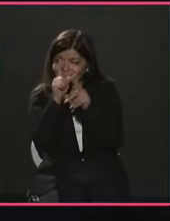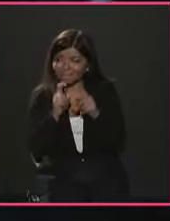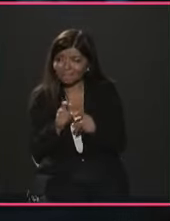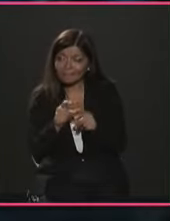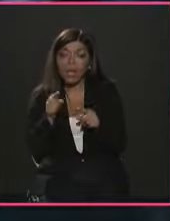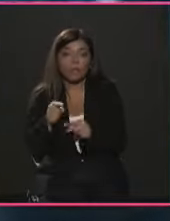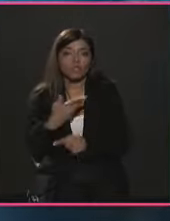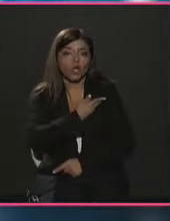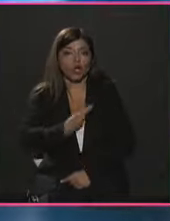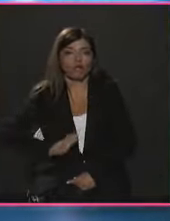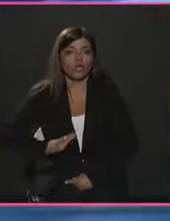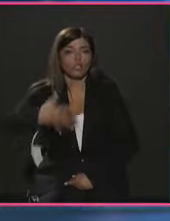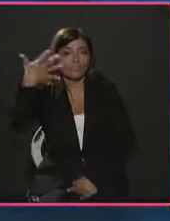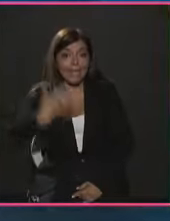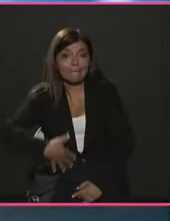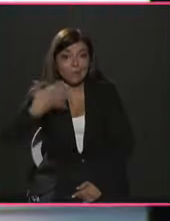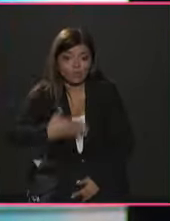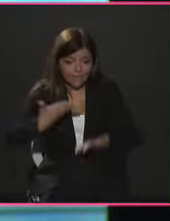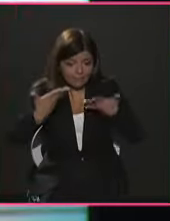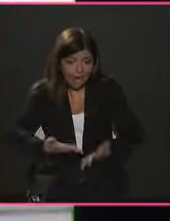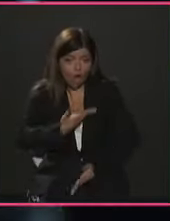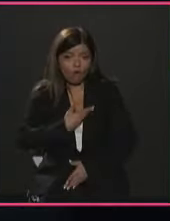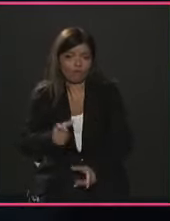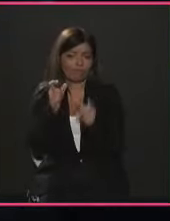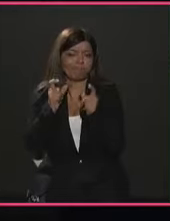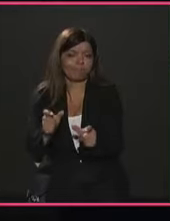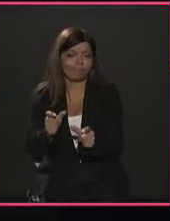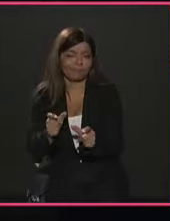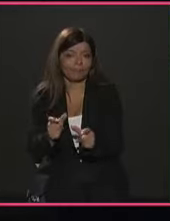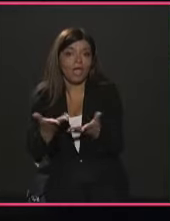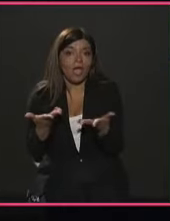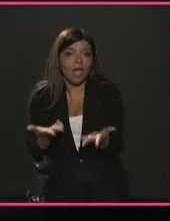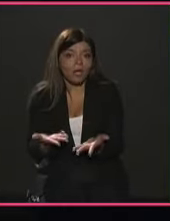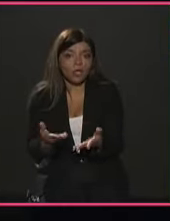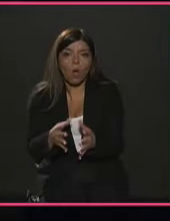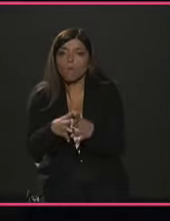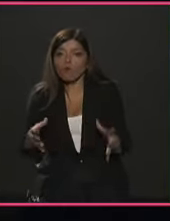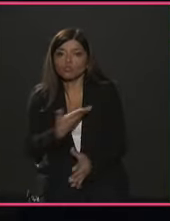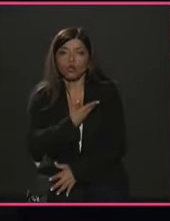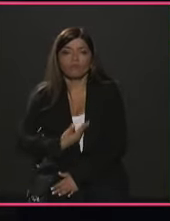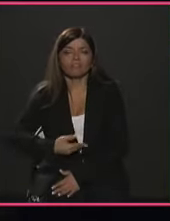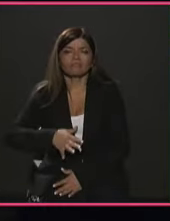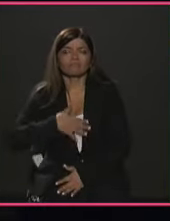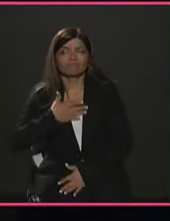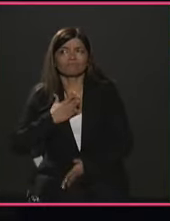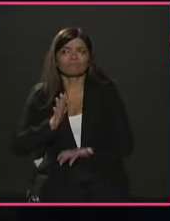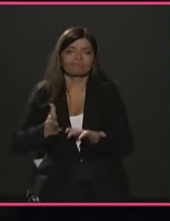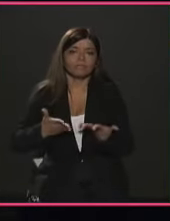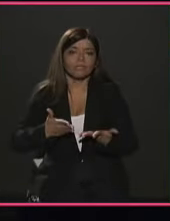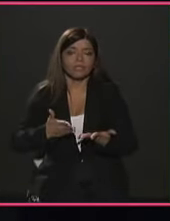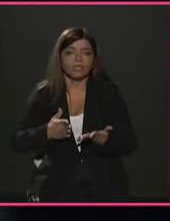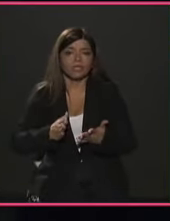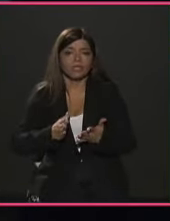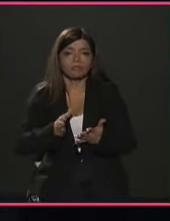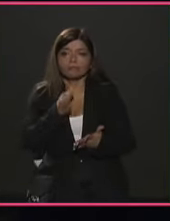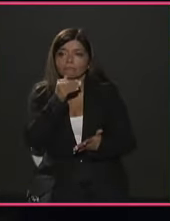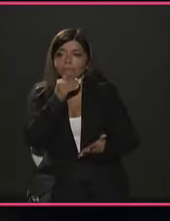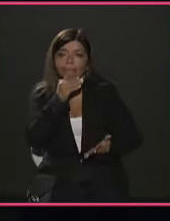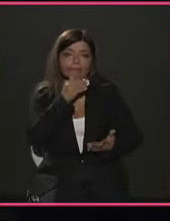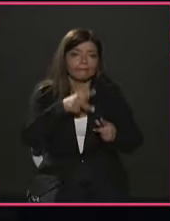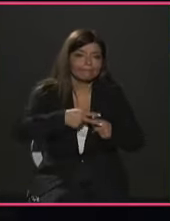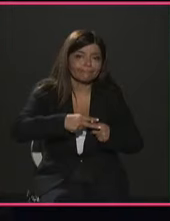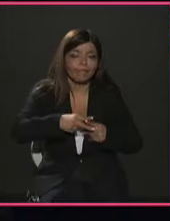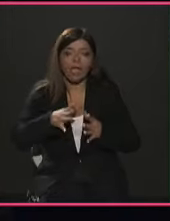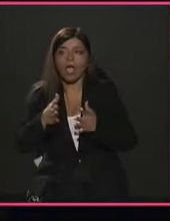es por eso que los gobiernos son más importantes que nunca pero ahora mismo muchos gobiernos sienten que no tienen suficientes recursos para